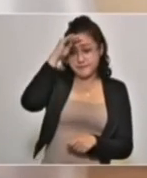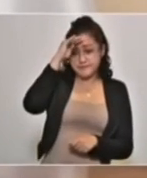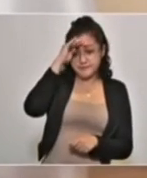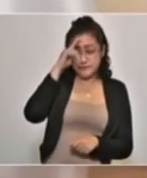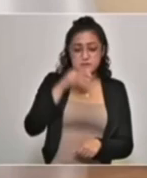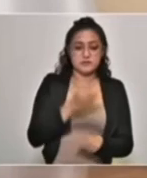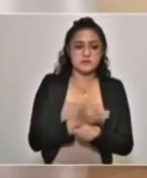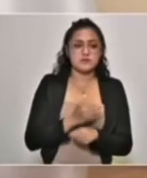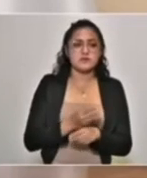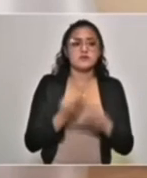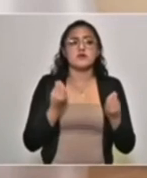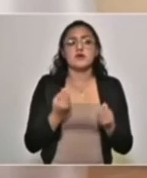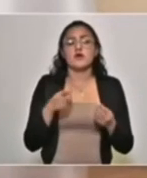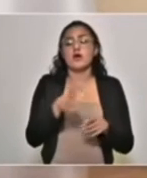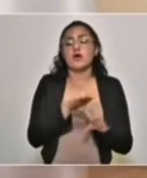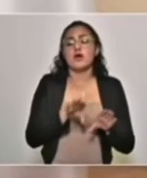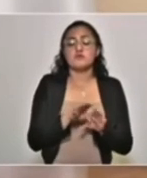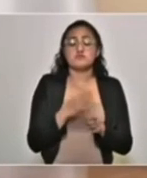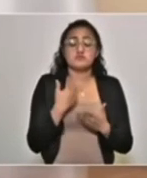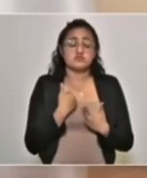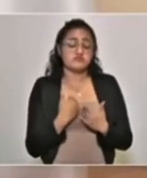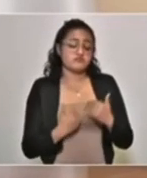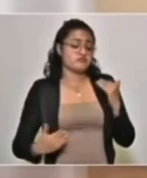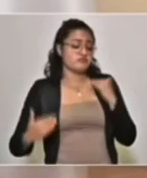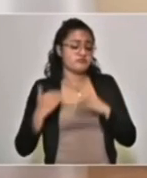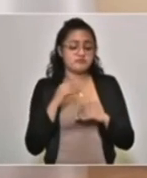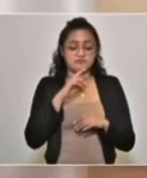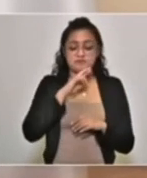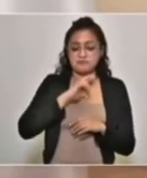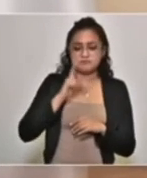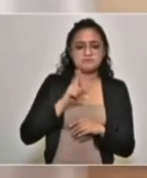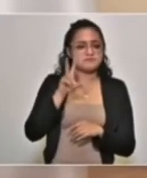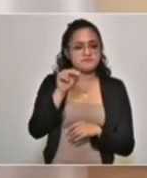grupos de privilegio, ¿no? El Estado de Derecho no distingue a